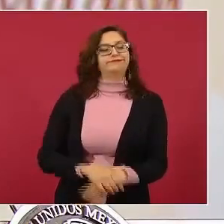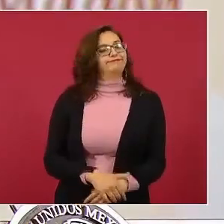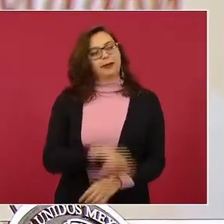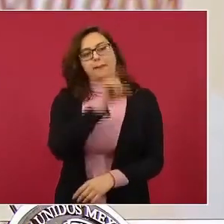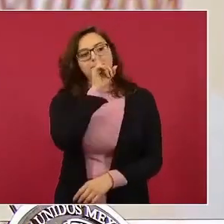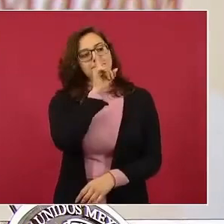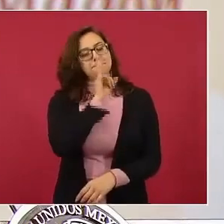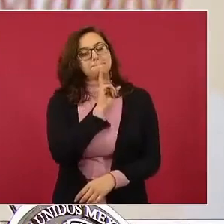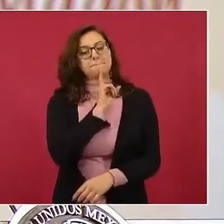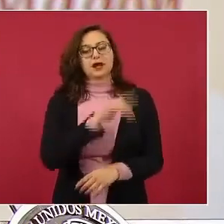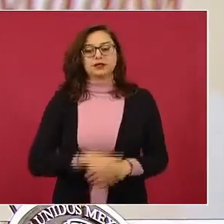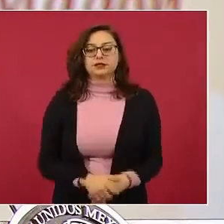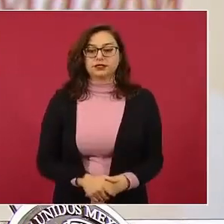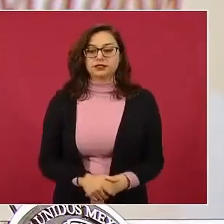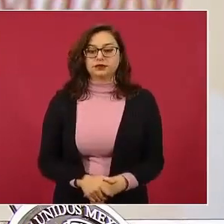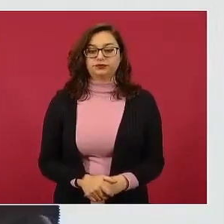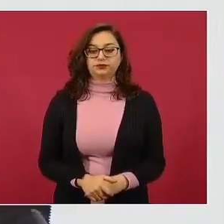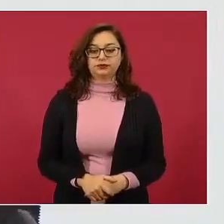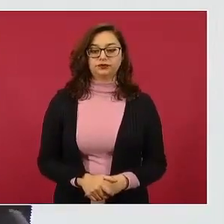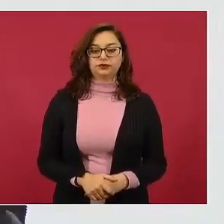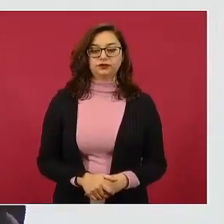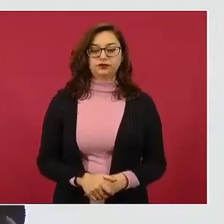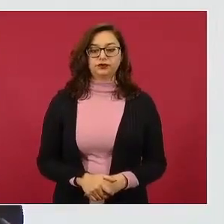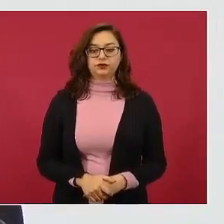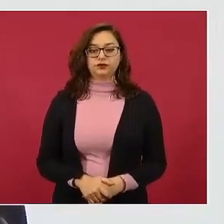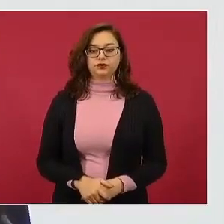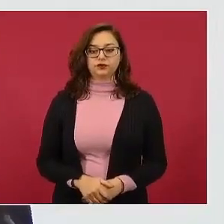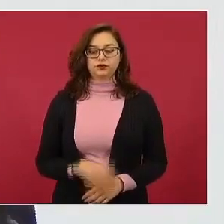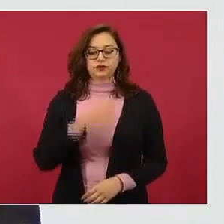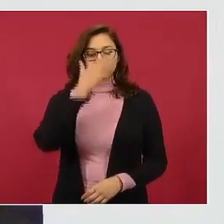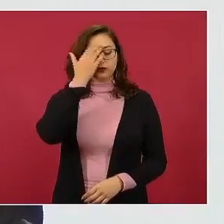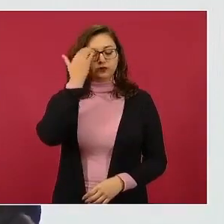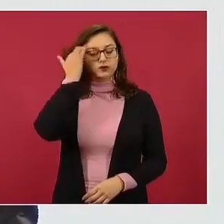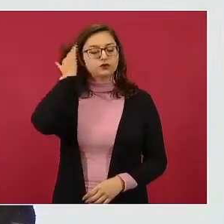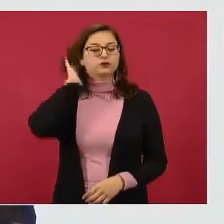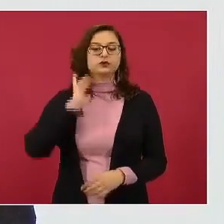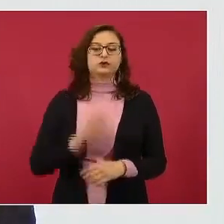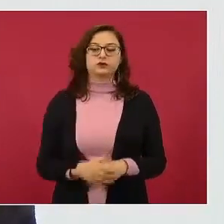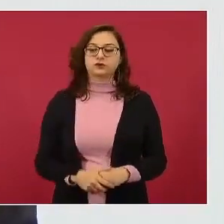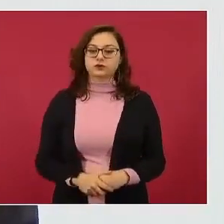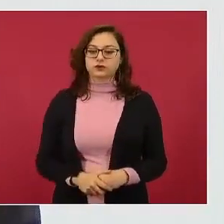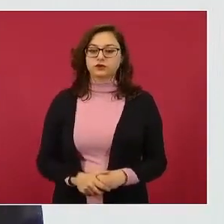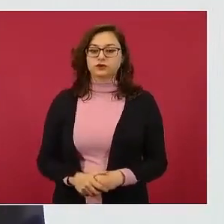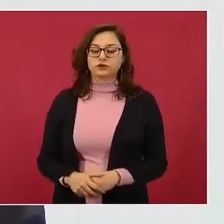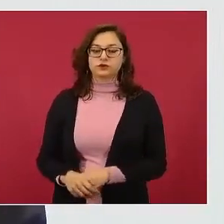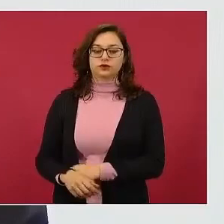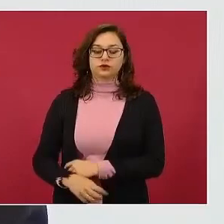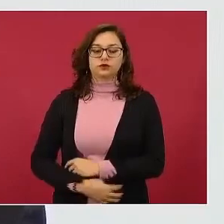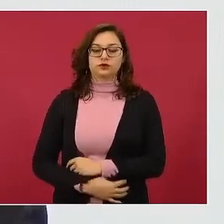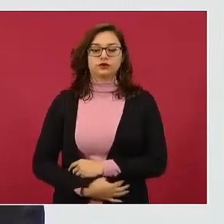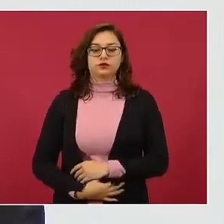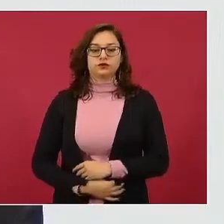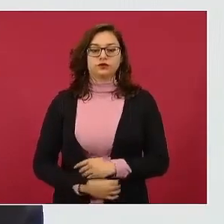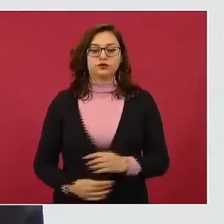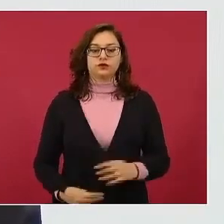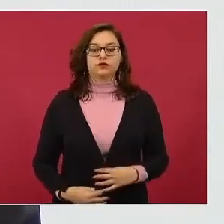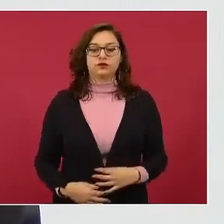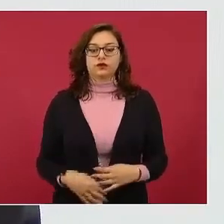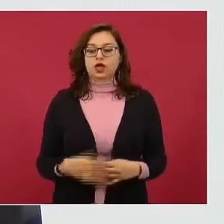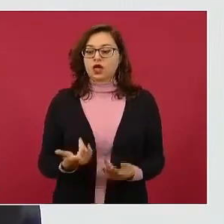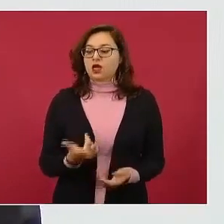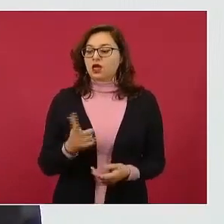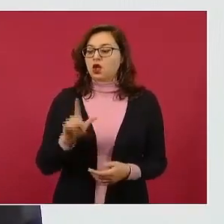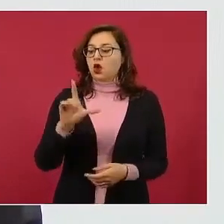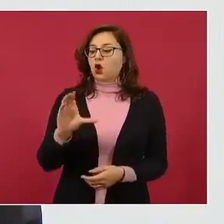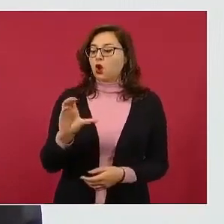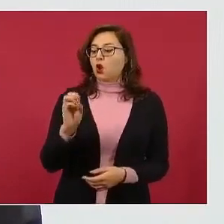mentira. La ley combustóleo. Les quiero decir que de esto que es energía fósil, Solo el 6% de la